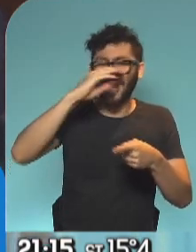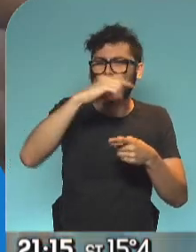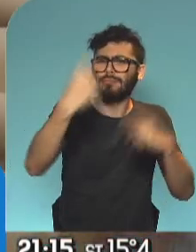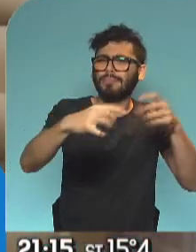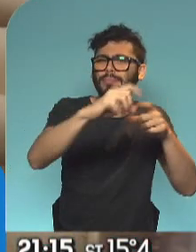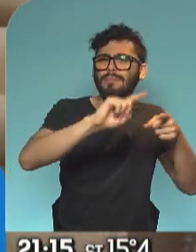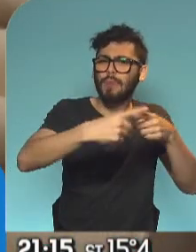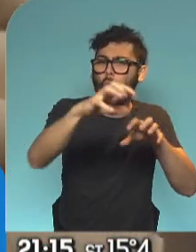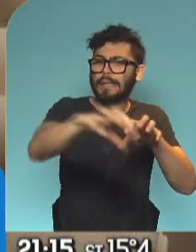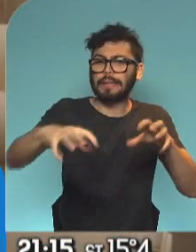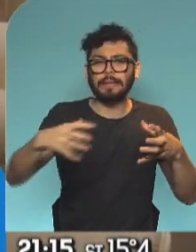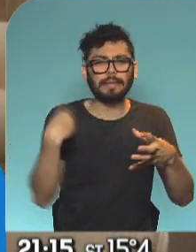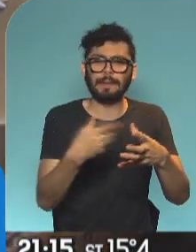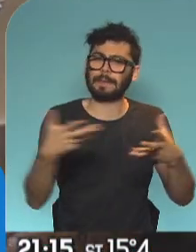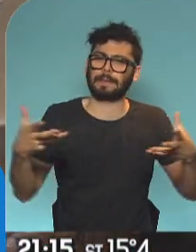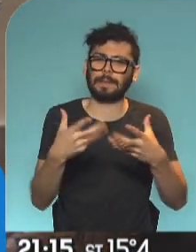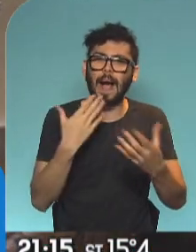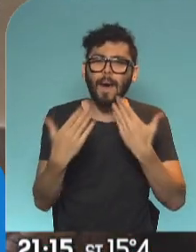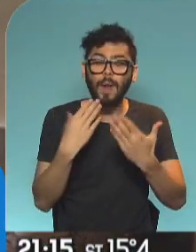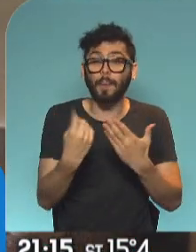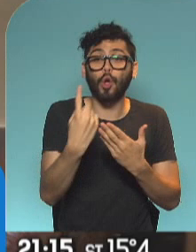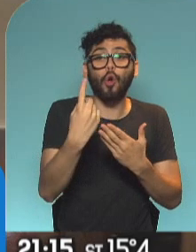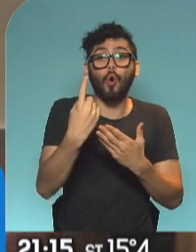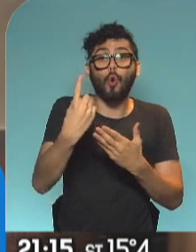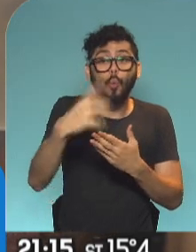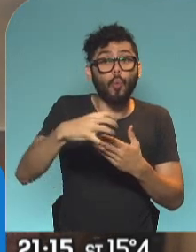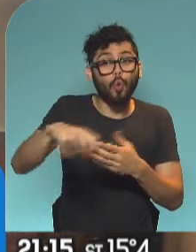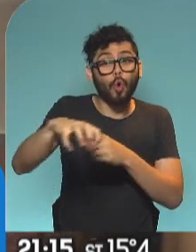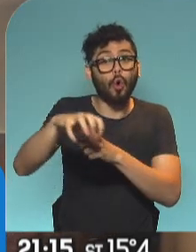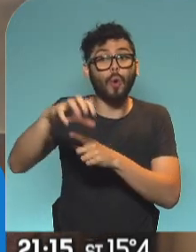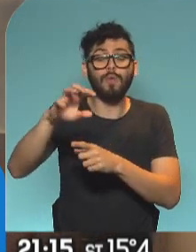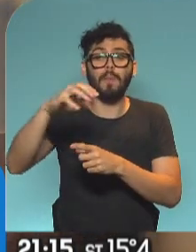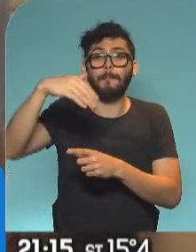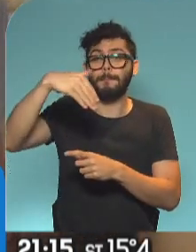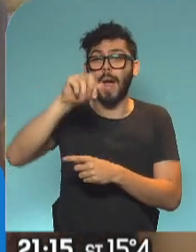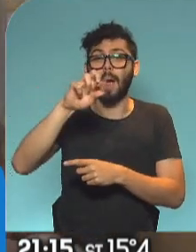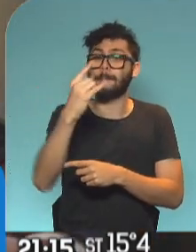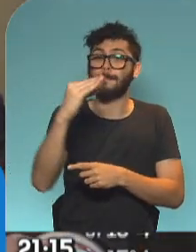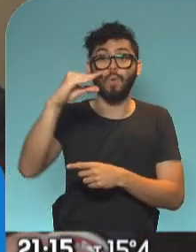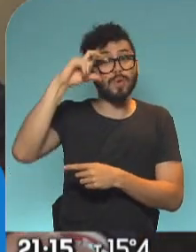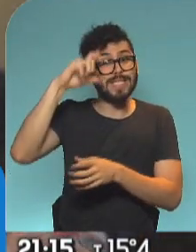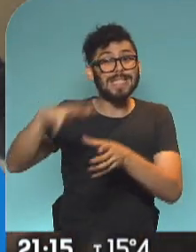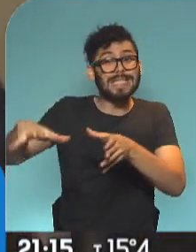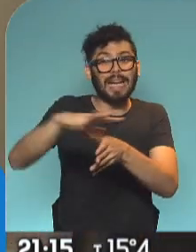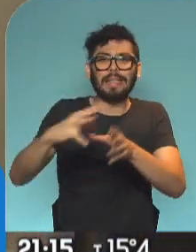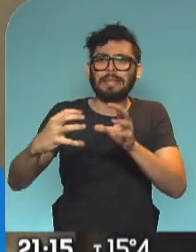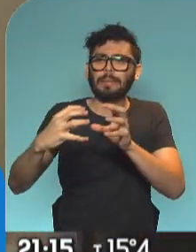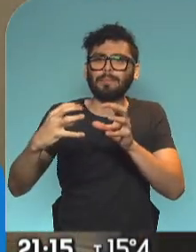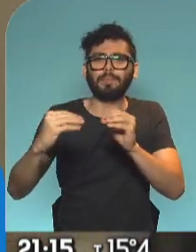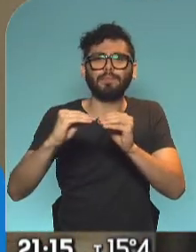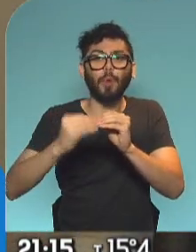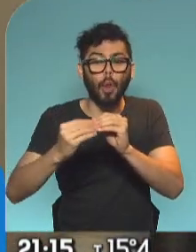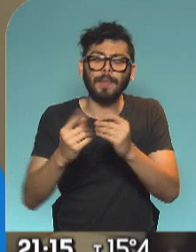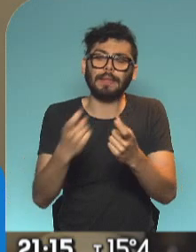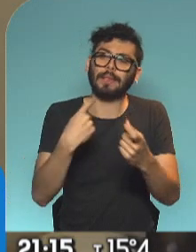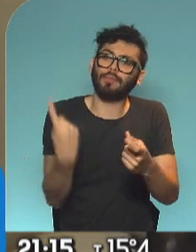una salida al tema generado con un sector de la comunidad mapuche. En esa dirección, Carreras destacó que Fernández